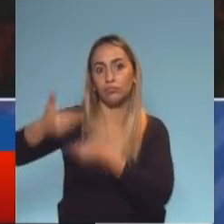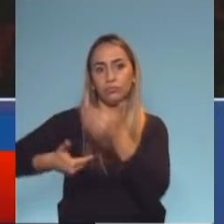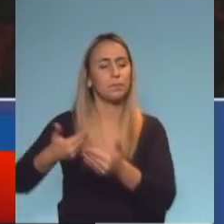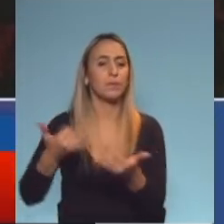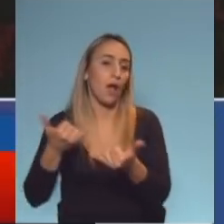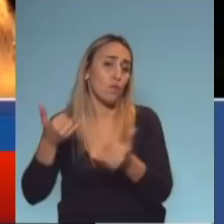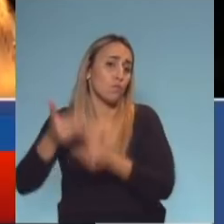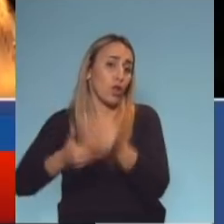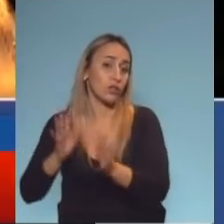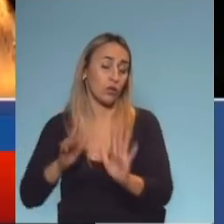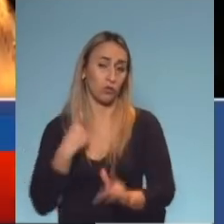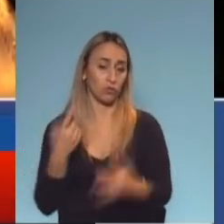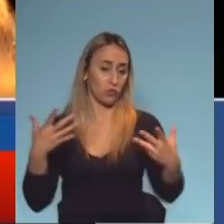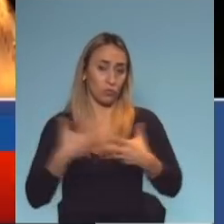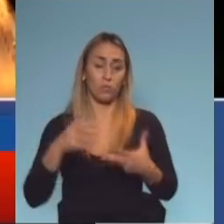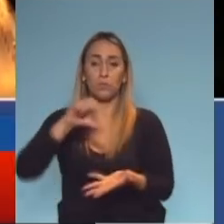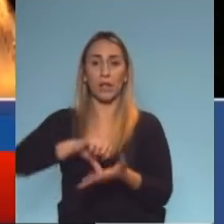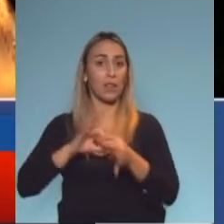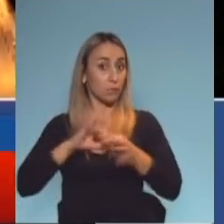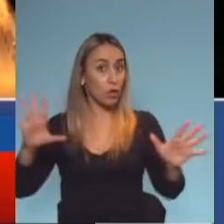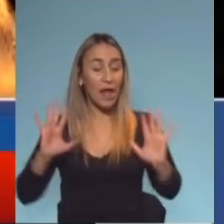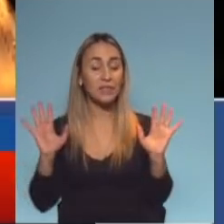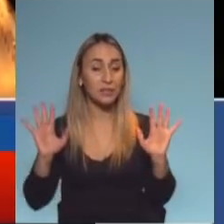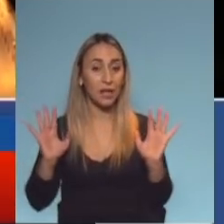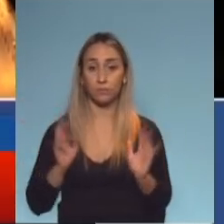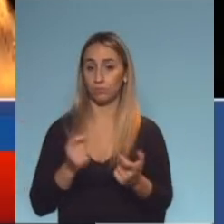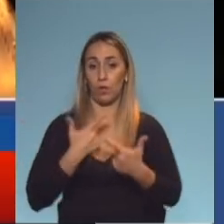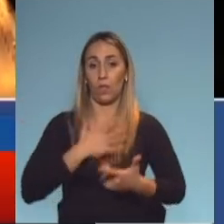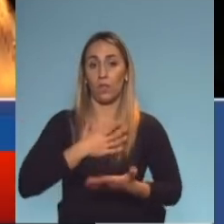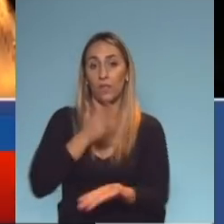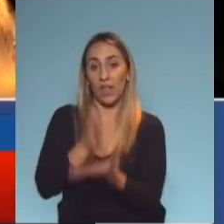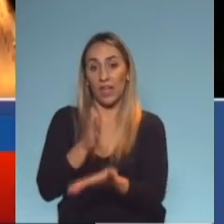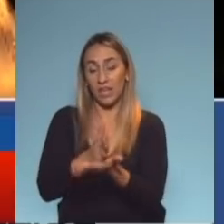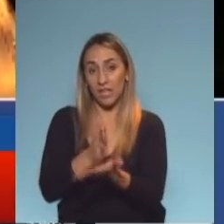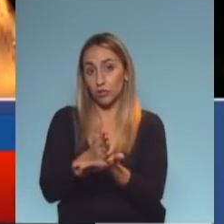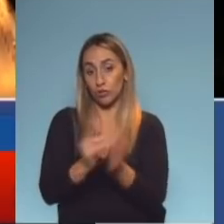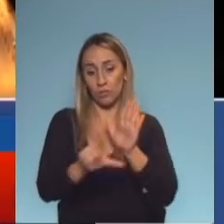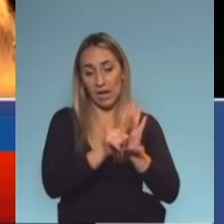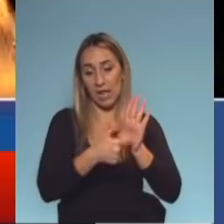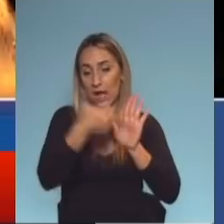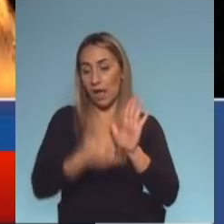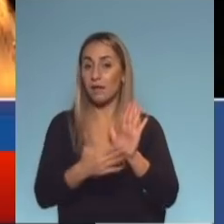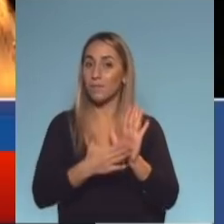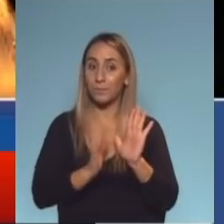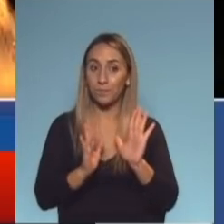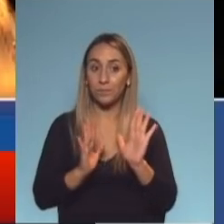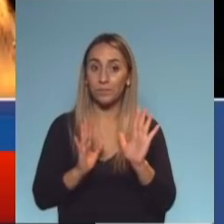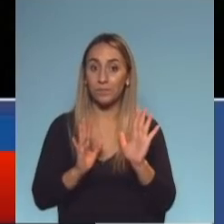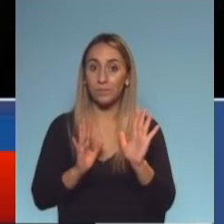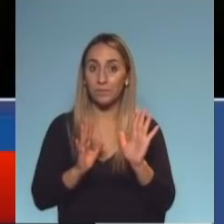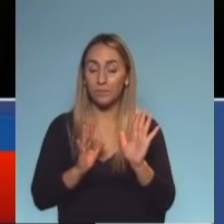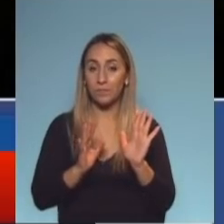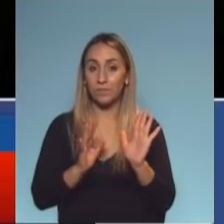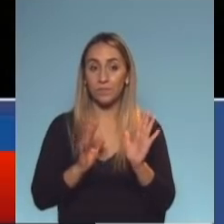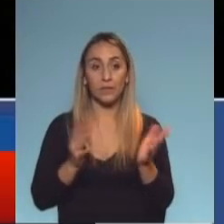hay un proceso, somos democráticos, ¿no? Todos tienen su derecho frente a la ley. Entonces, estamos no